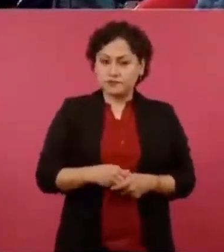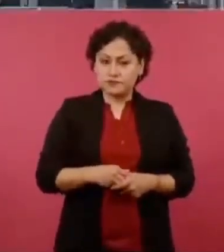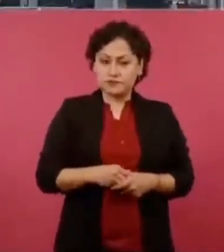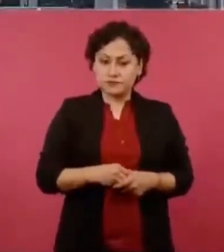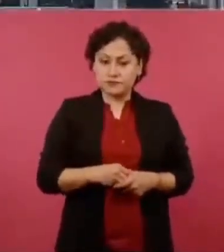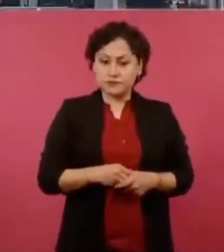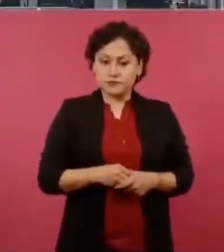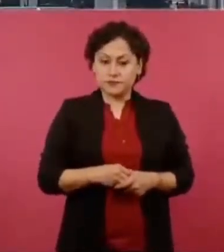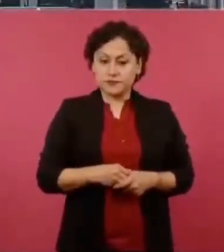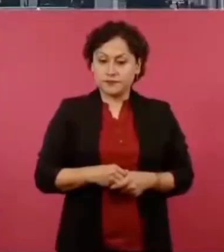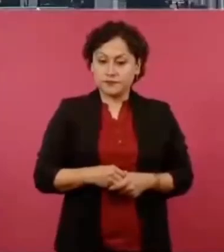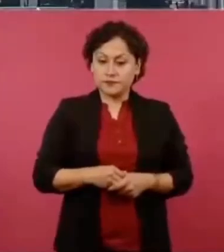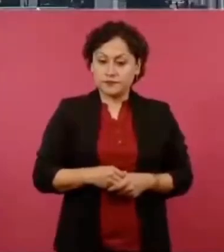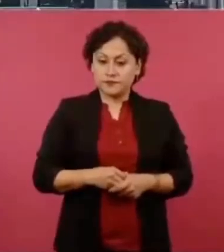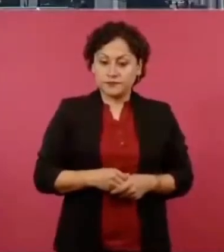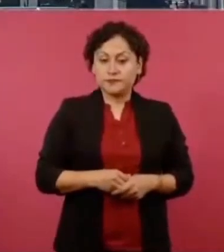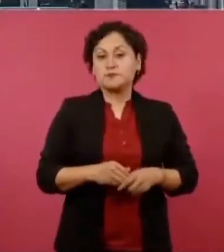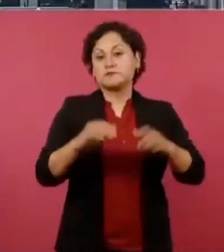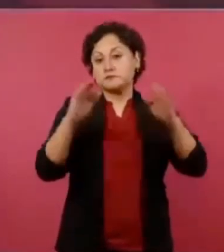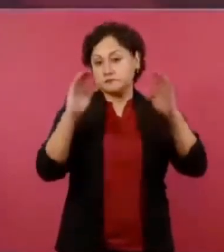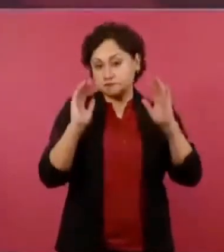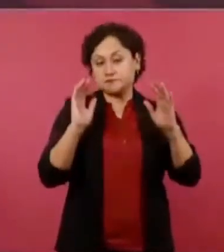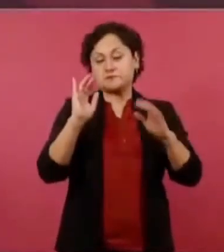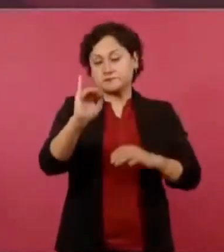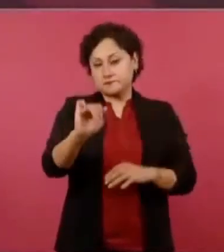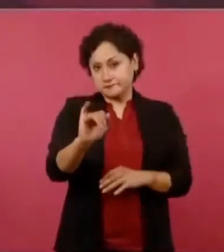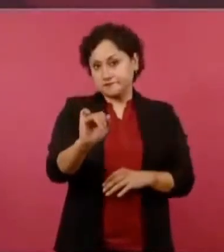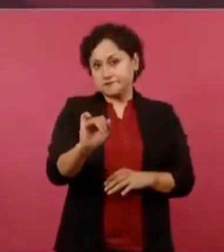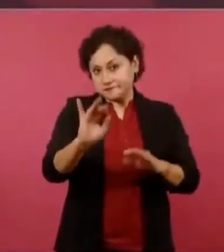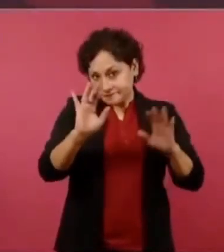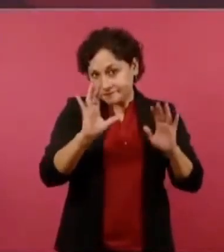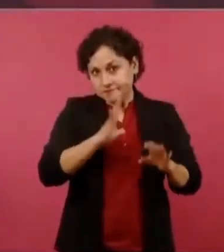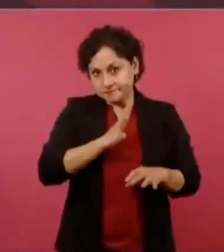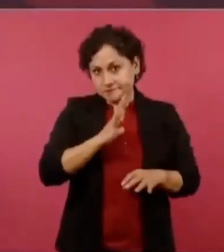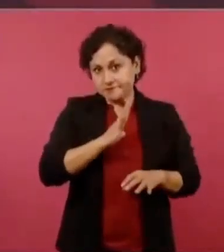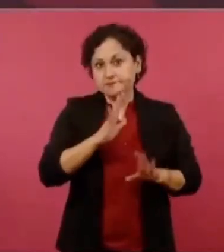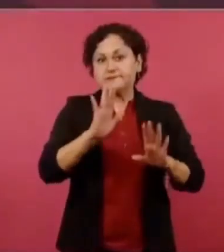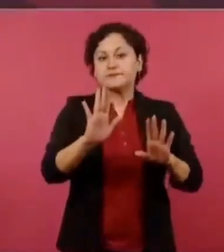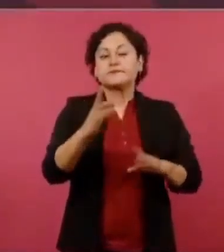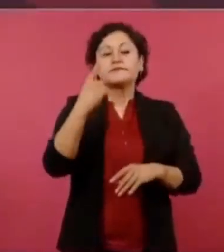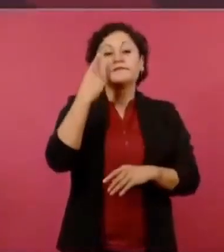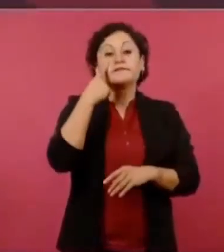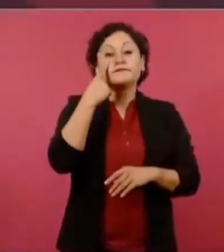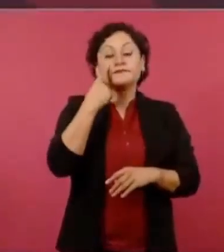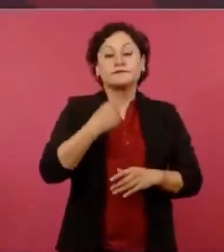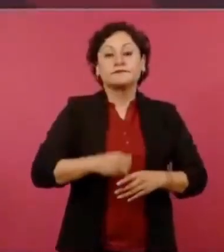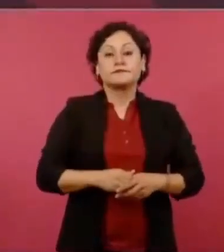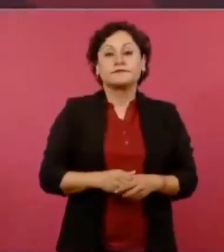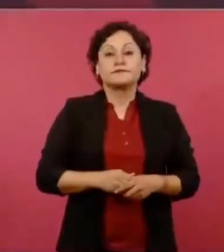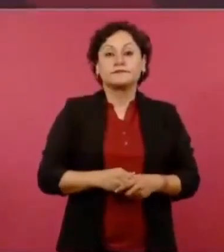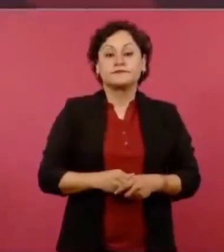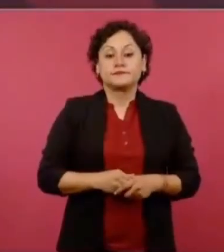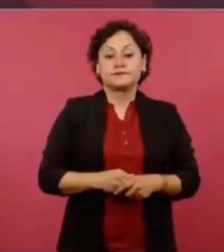Sí, sí, bueno, hay ese matiz. Y además, es que nosotros